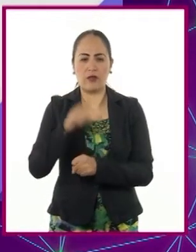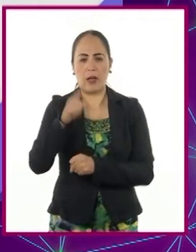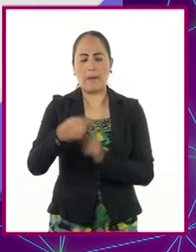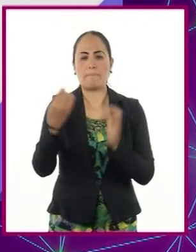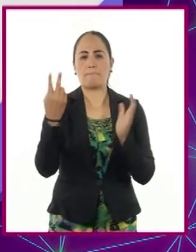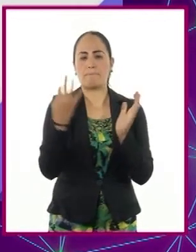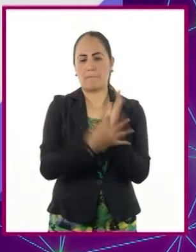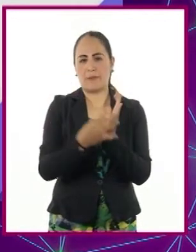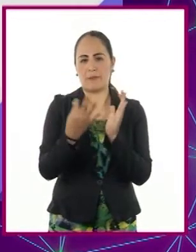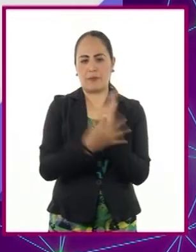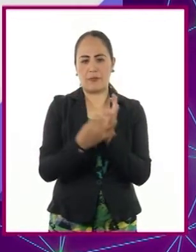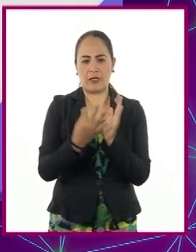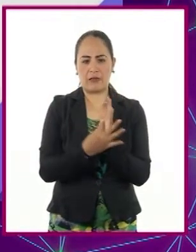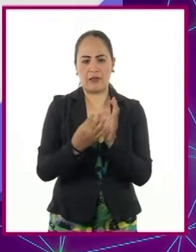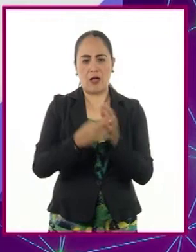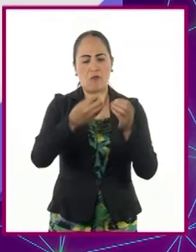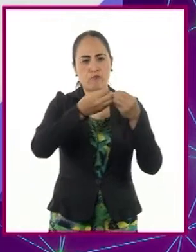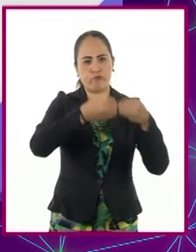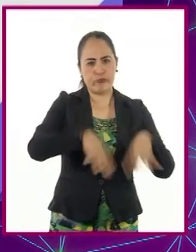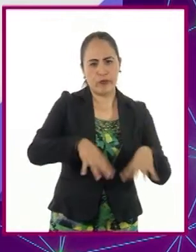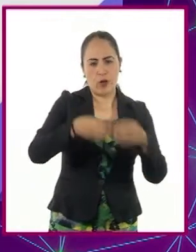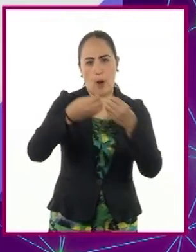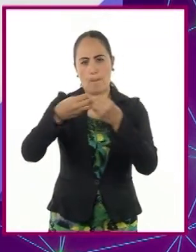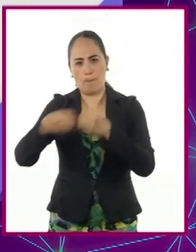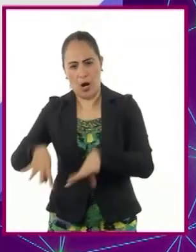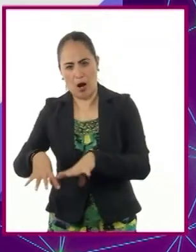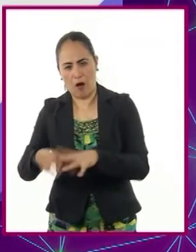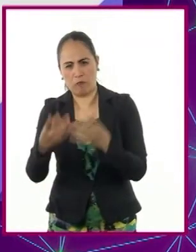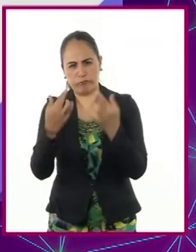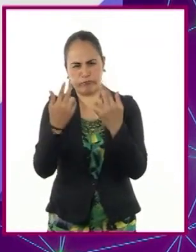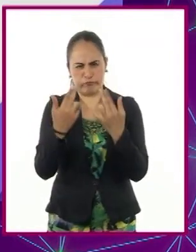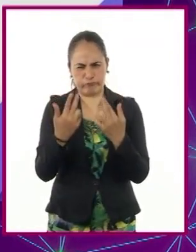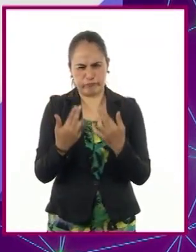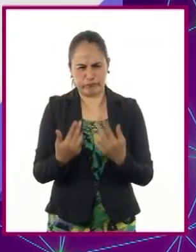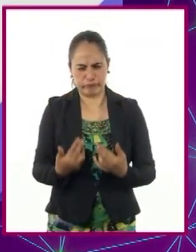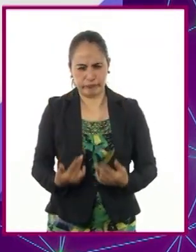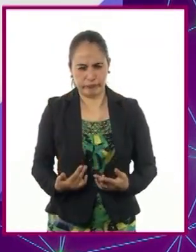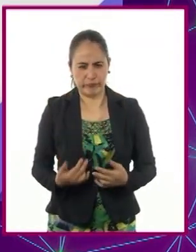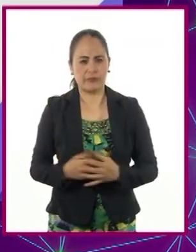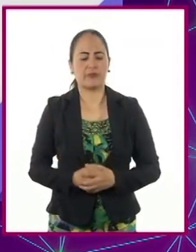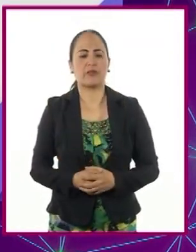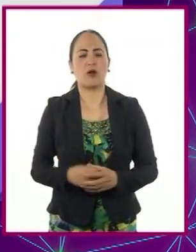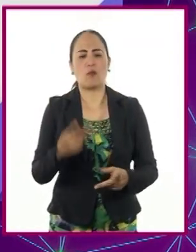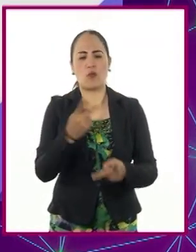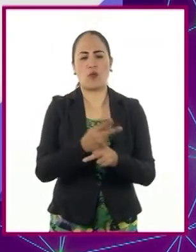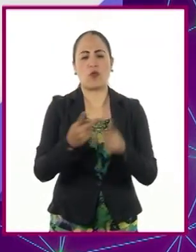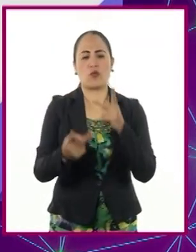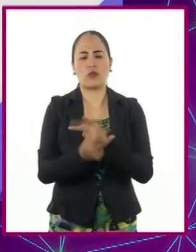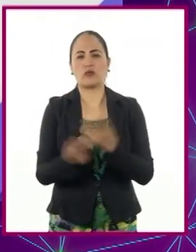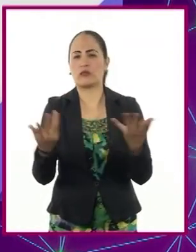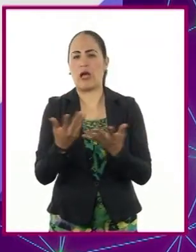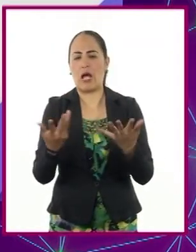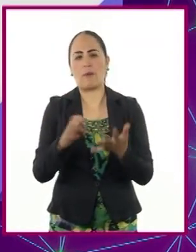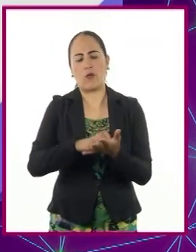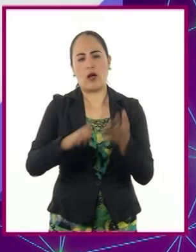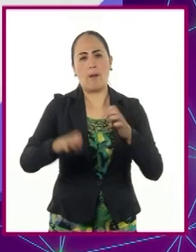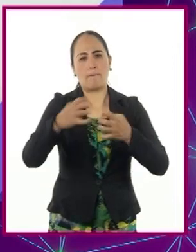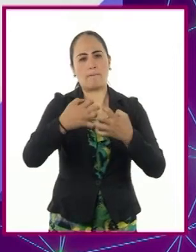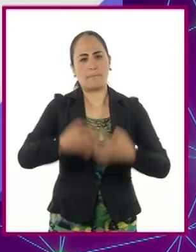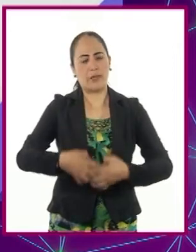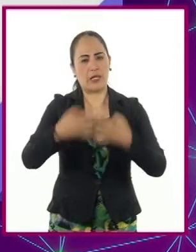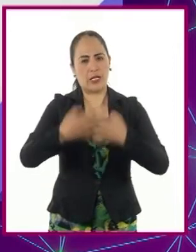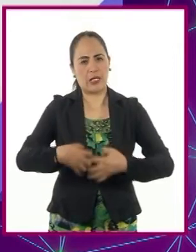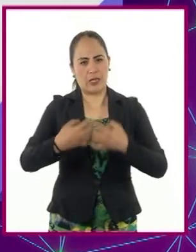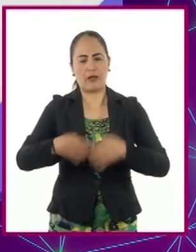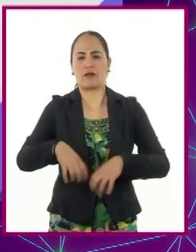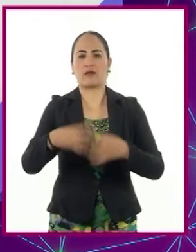metal se pierde completamente a causa de la corrosión. Los productos elaborados como maquinaria y estructuras son